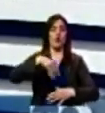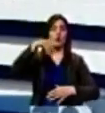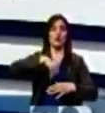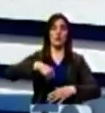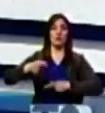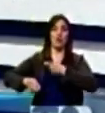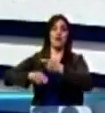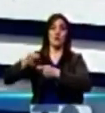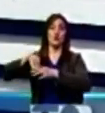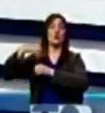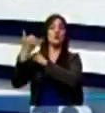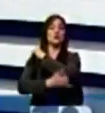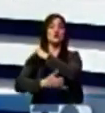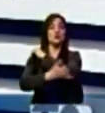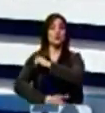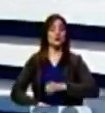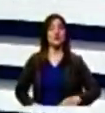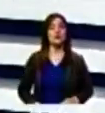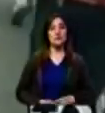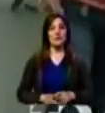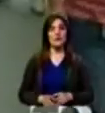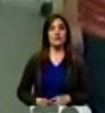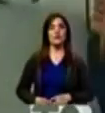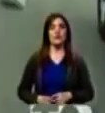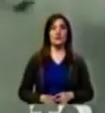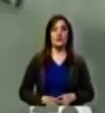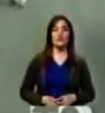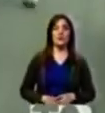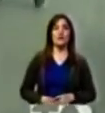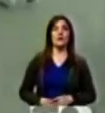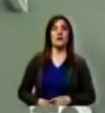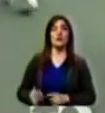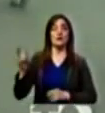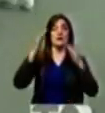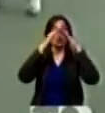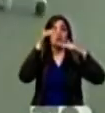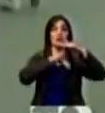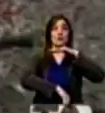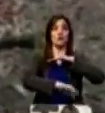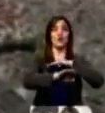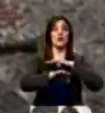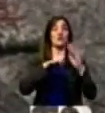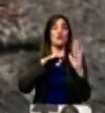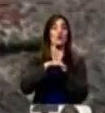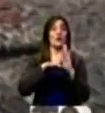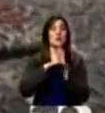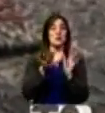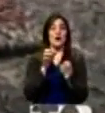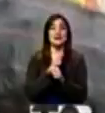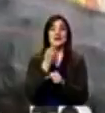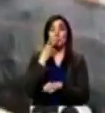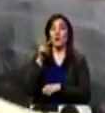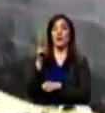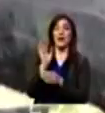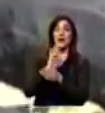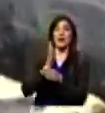ser sacadas del país. En la parte posterior de esta vivienda estaba ubicada la bodega donde se realizaba el